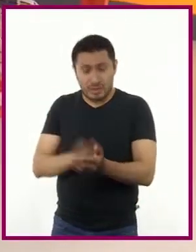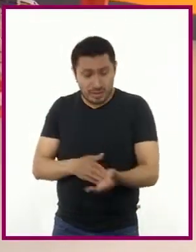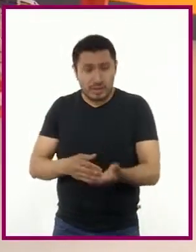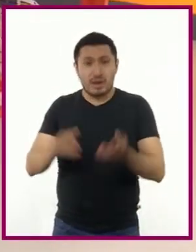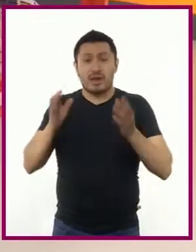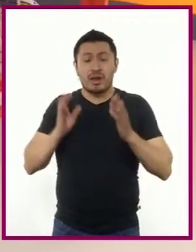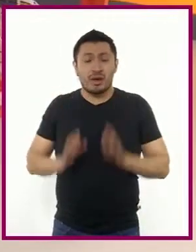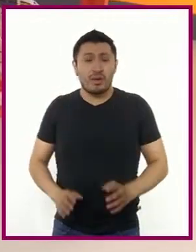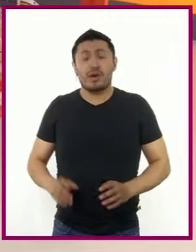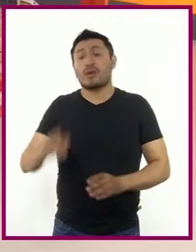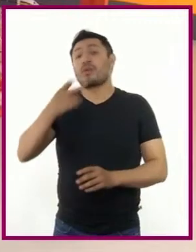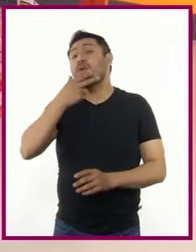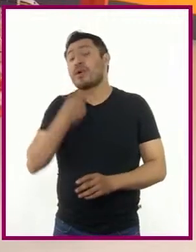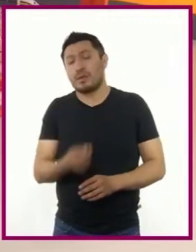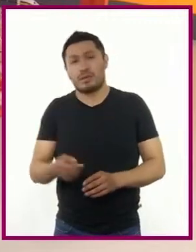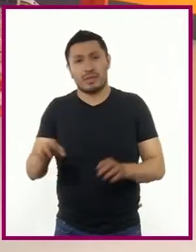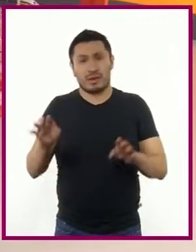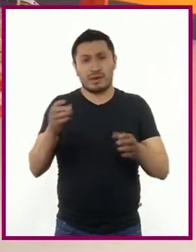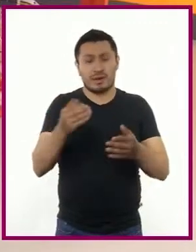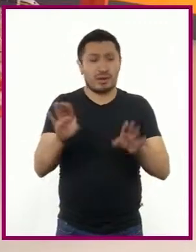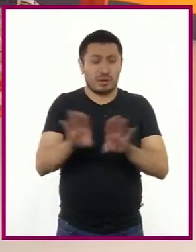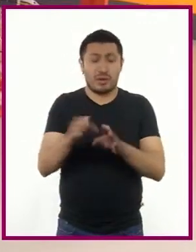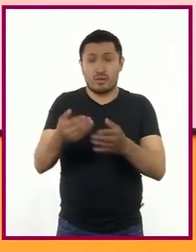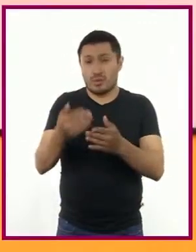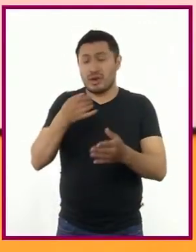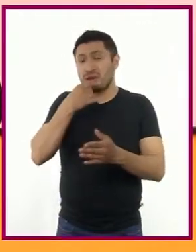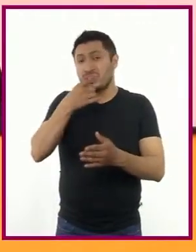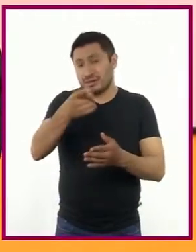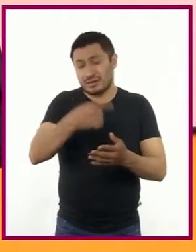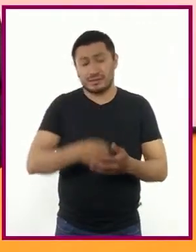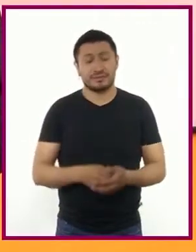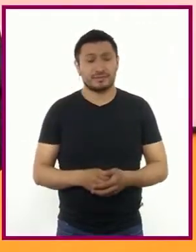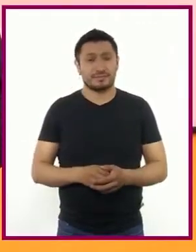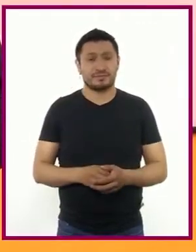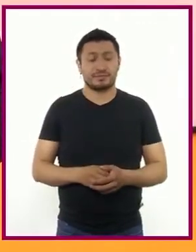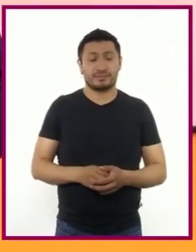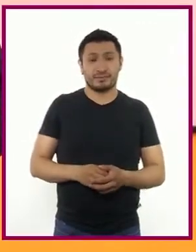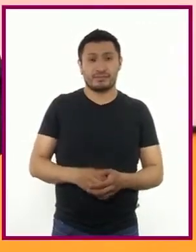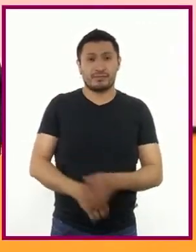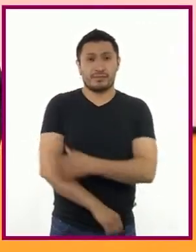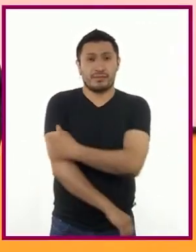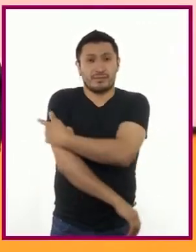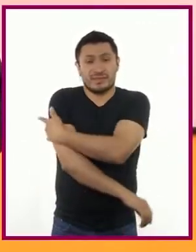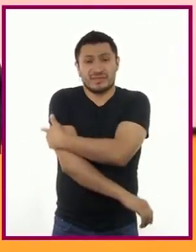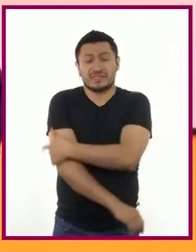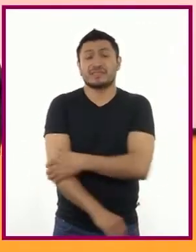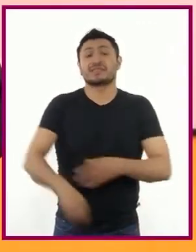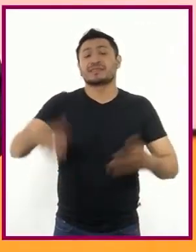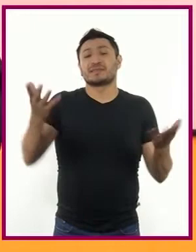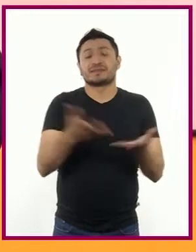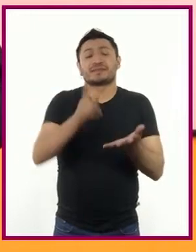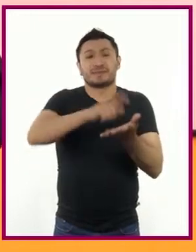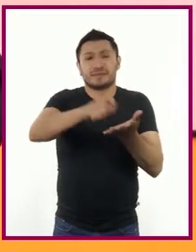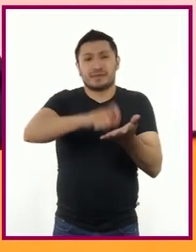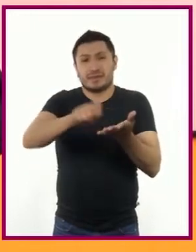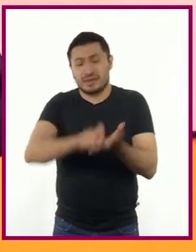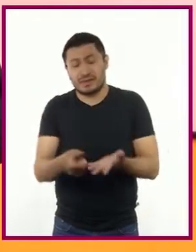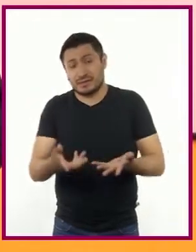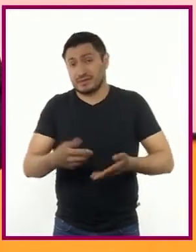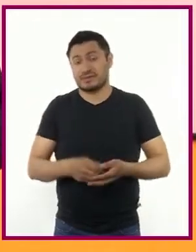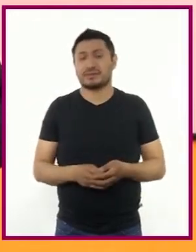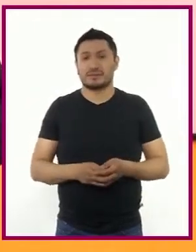masculino, como lo mencionamos antes. En este caso, vamos a construir monografías de